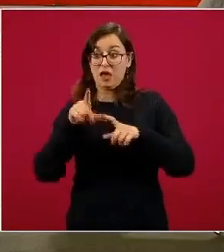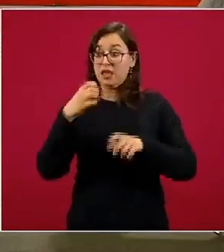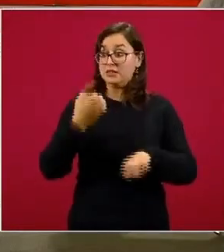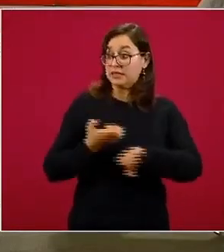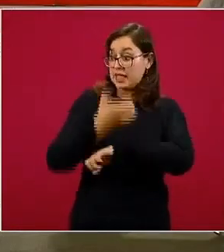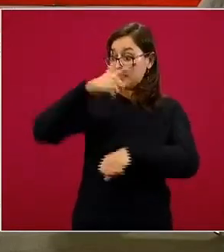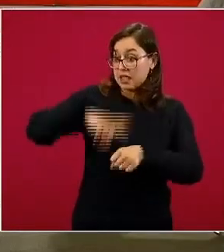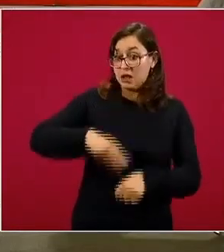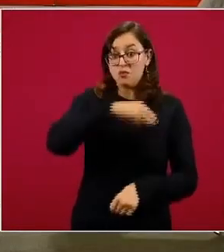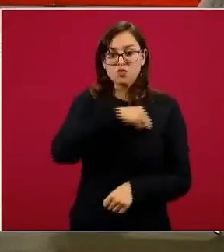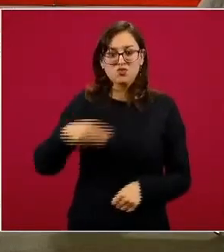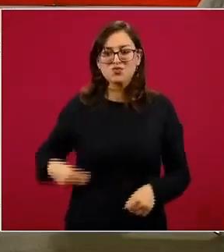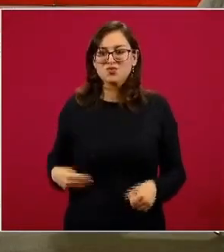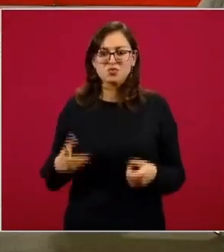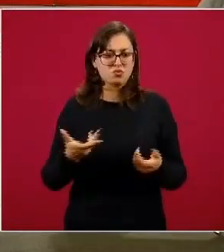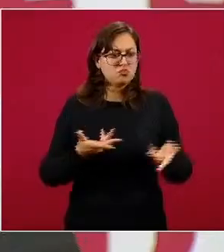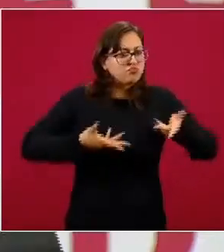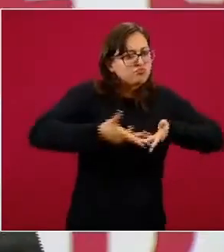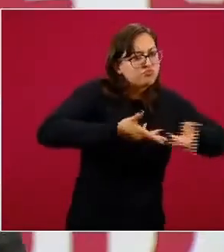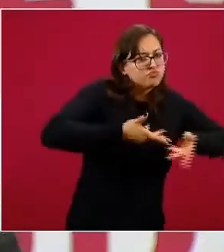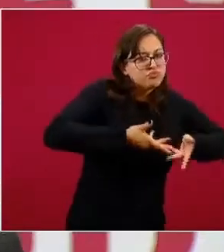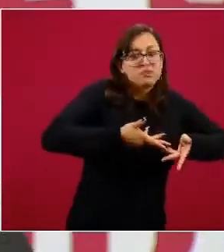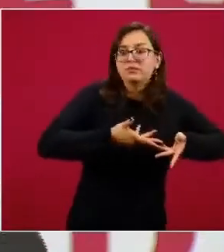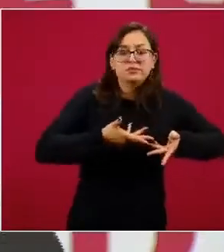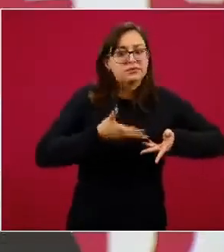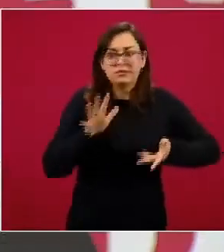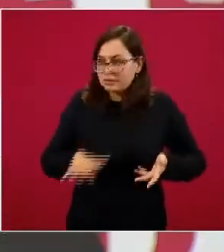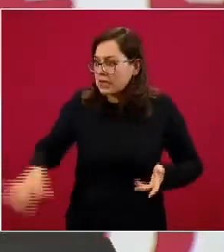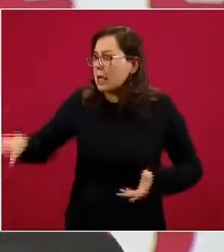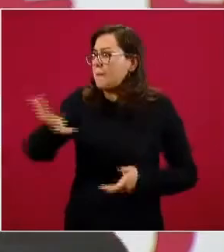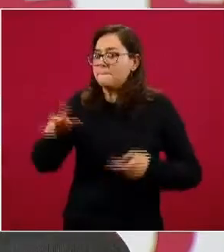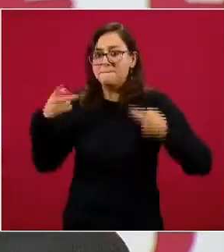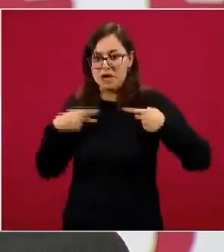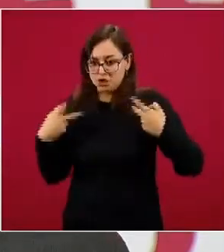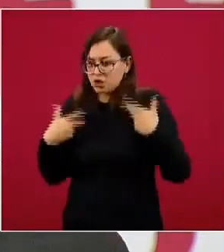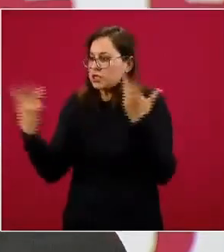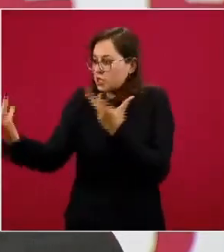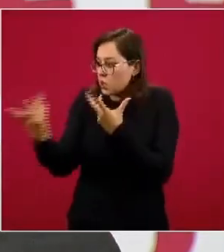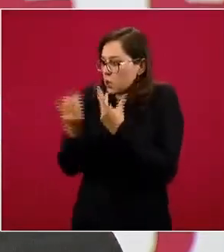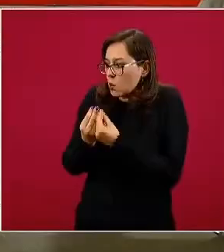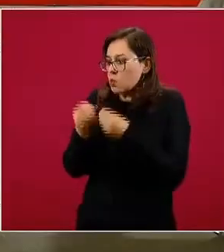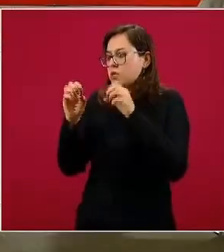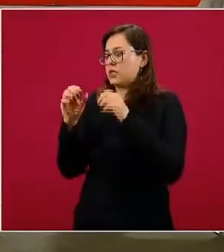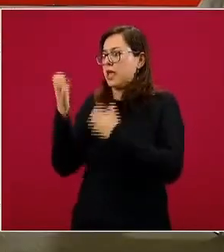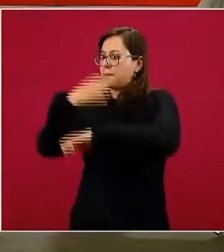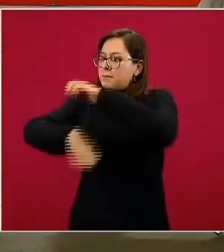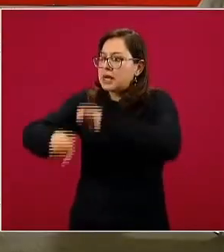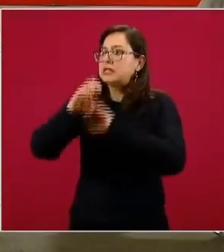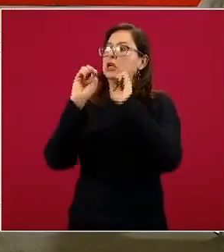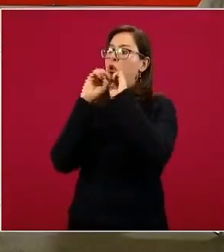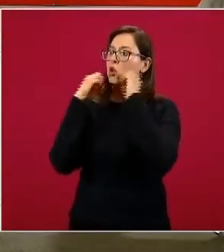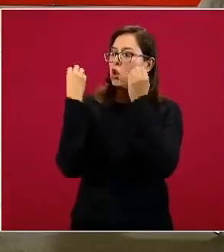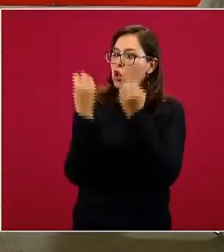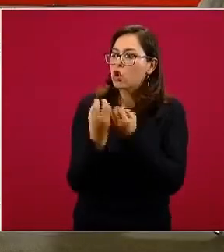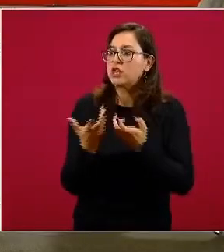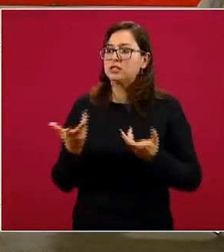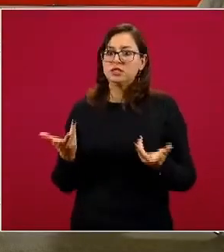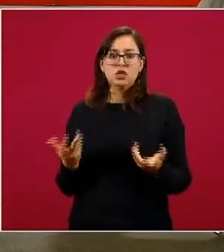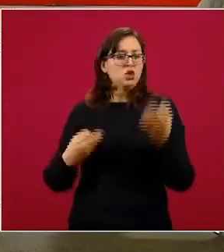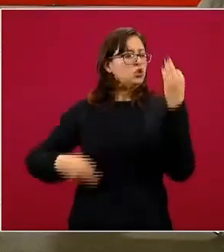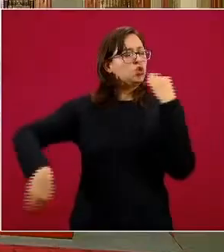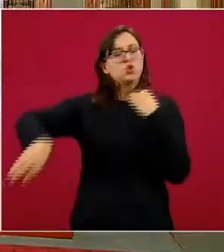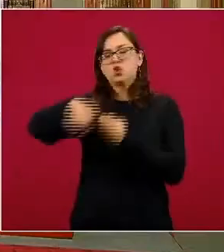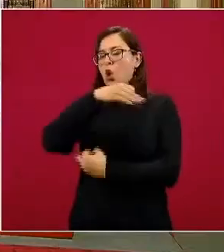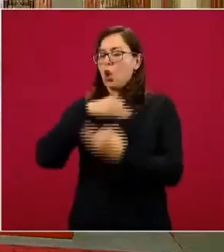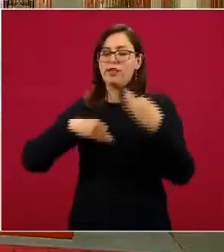Hay que involucrar a la sociedad, hay que involucrar a las cámaras empresariales, a las organizaciones sociales, a las organizaciones civiles de todo